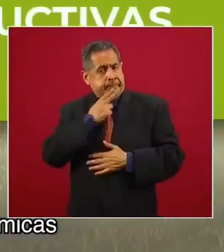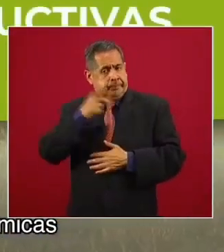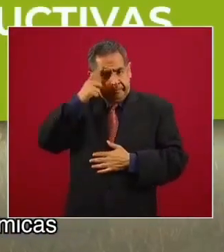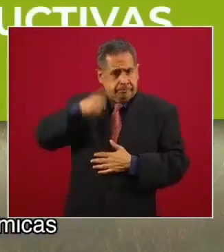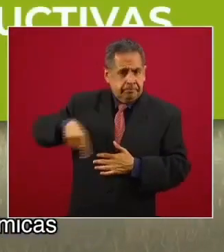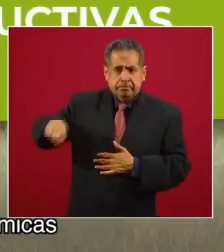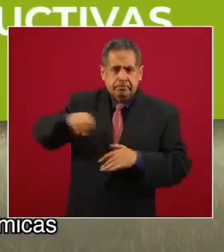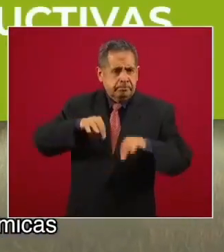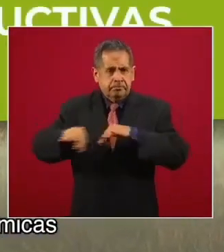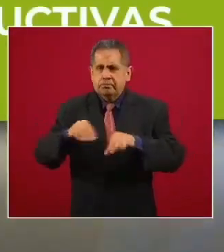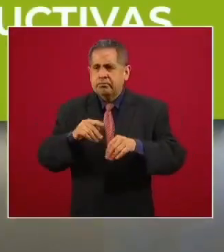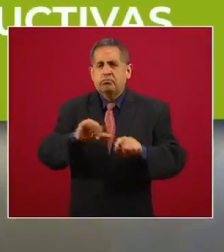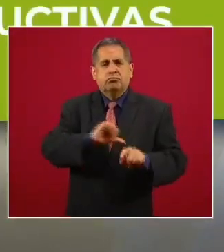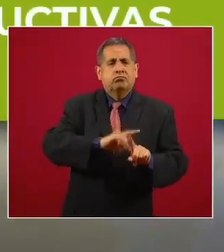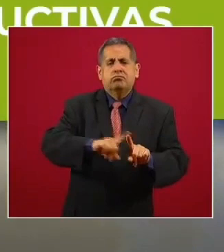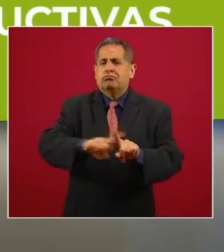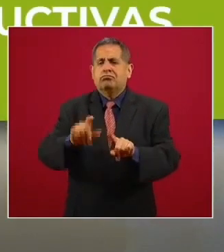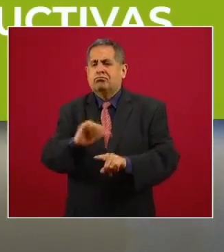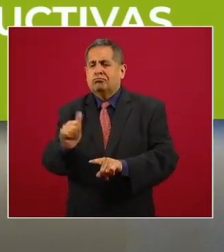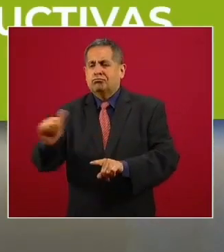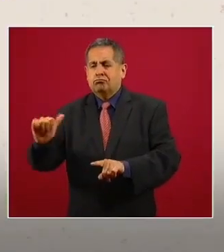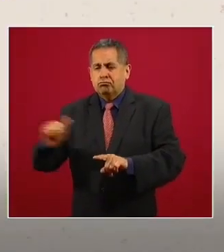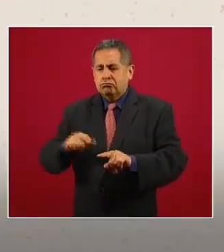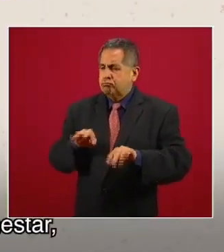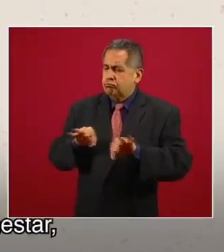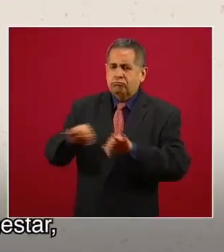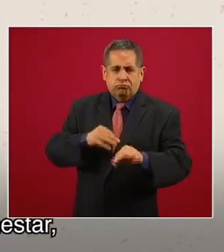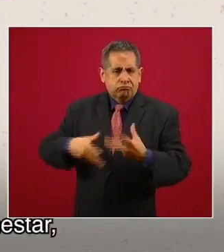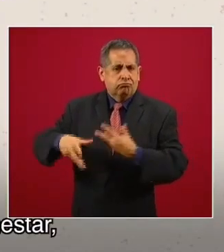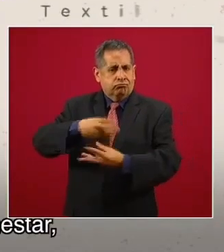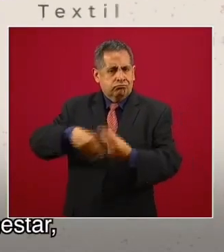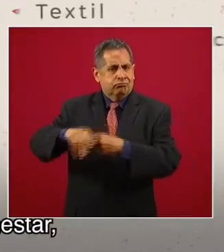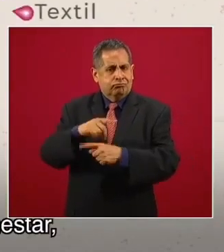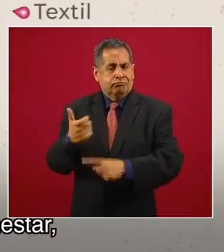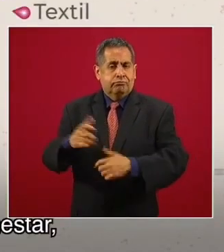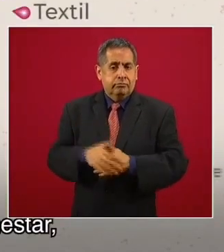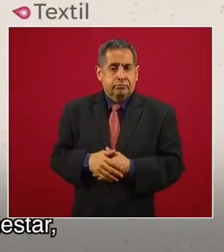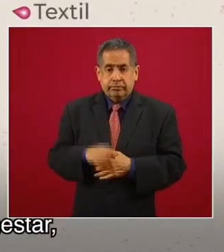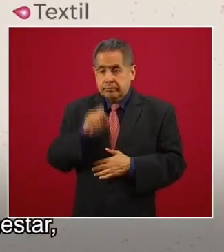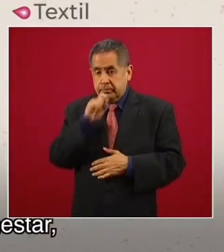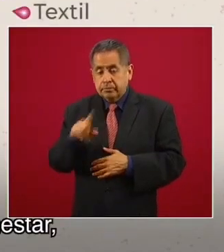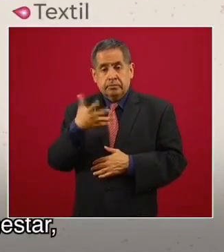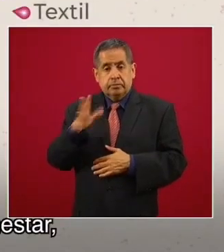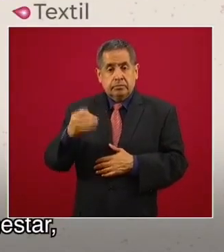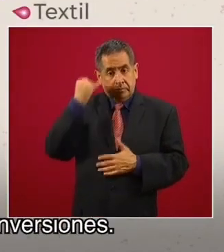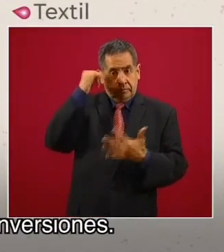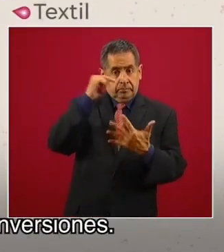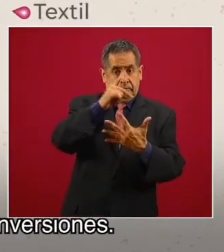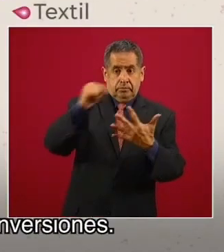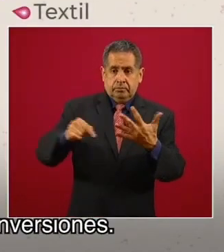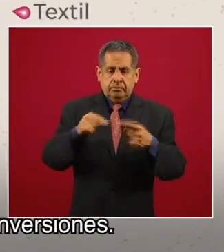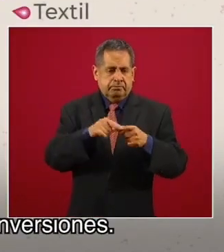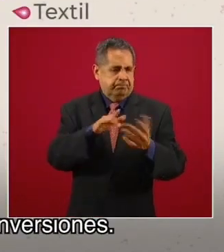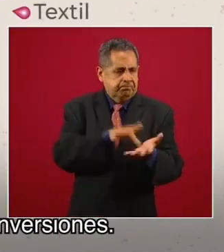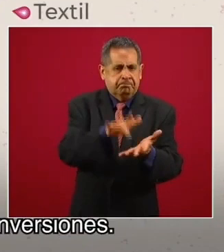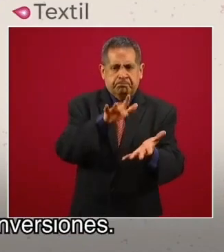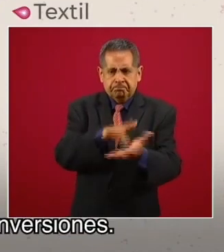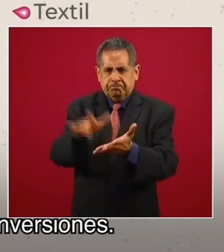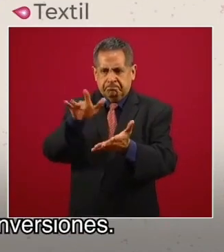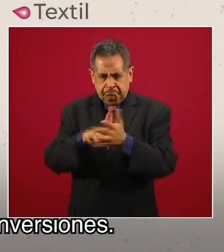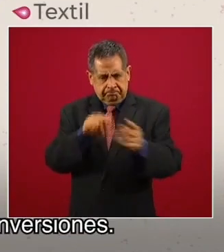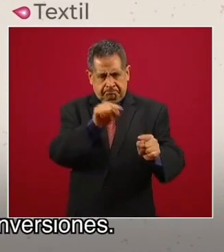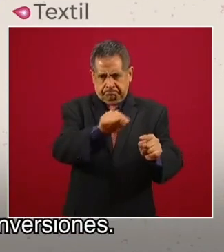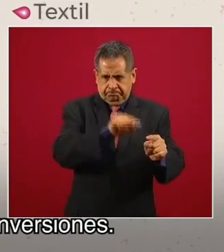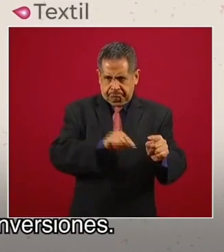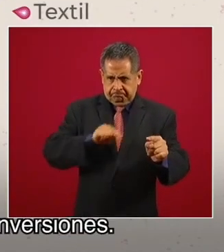las actividades económicas y la infraestructura productiva. Establecer 10 polos de desarrollo para el bienestar, para incentivar las vocaciones